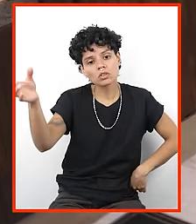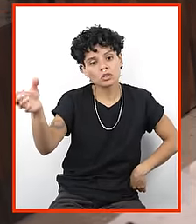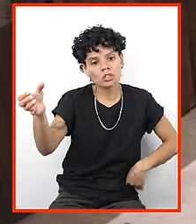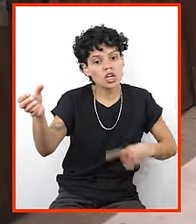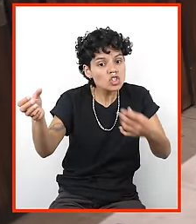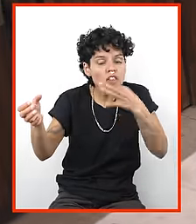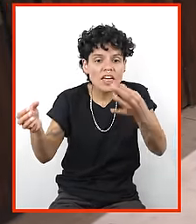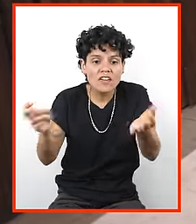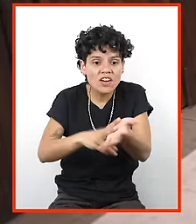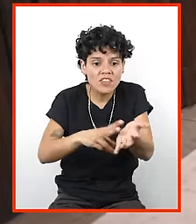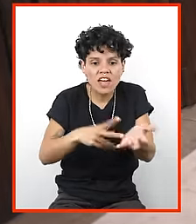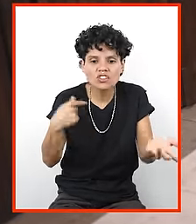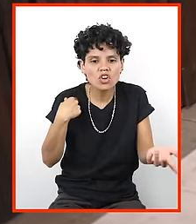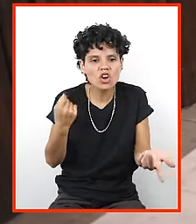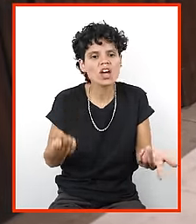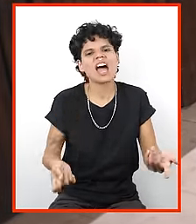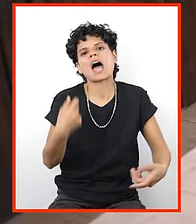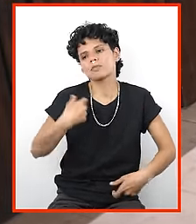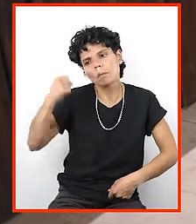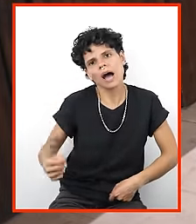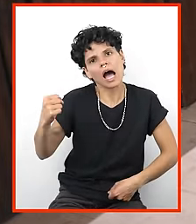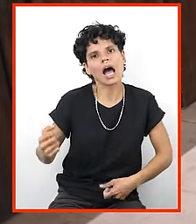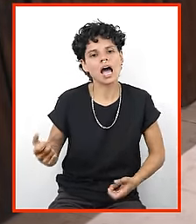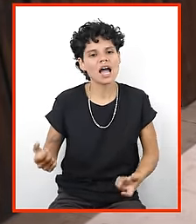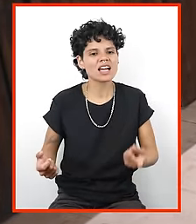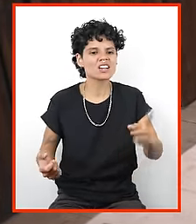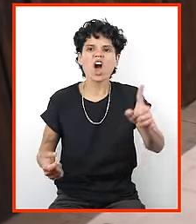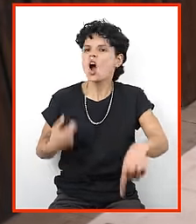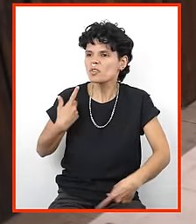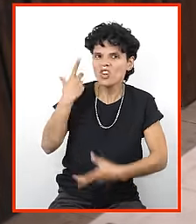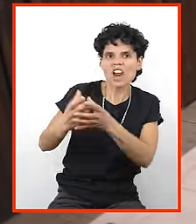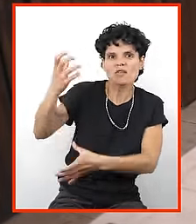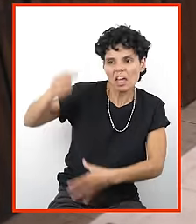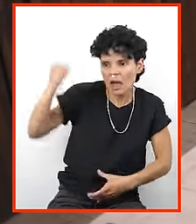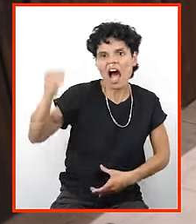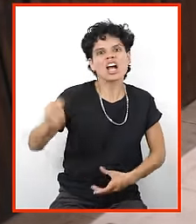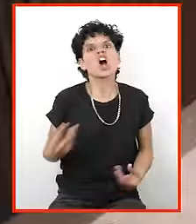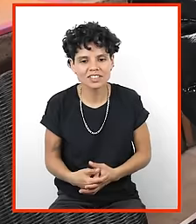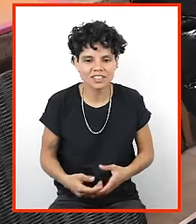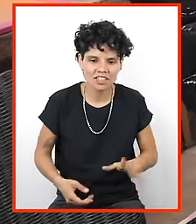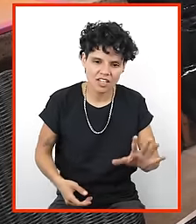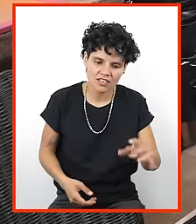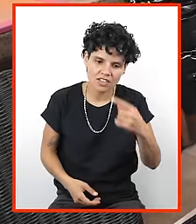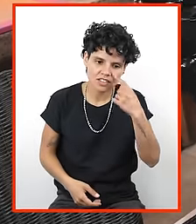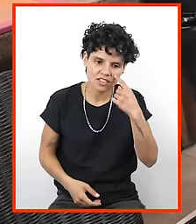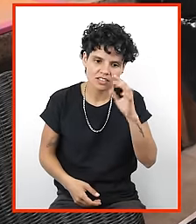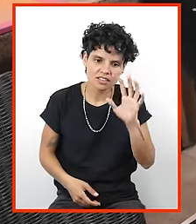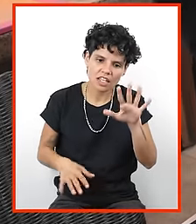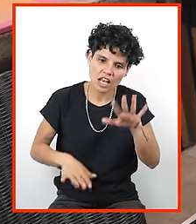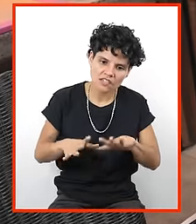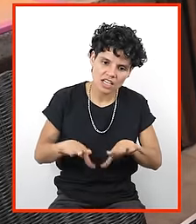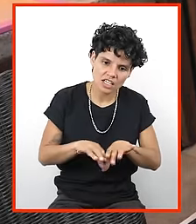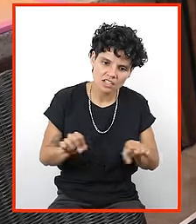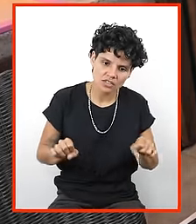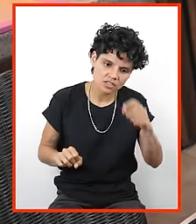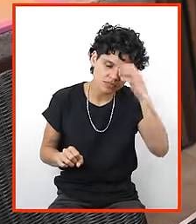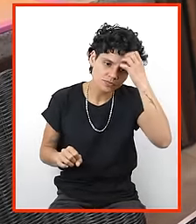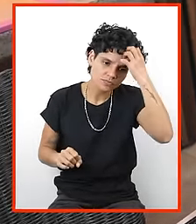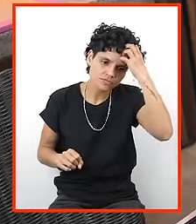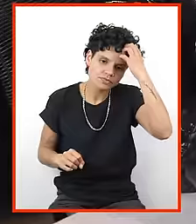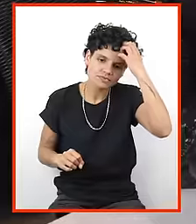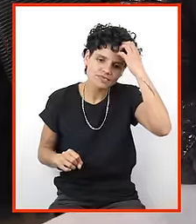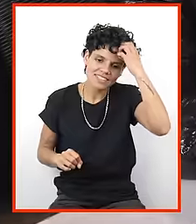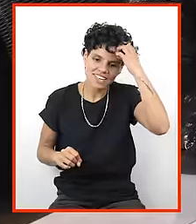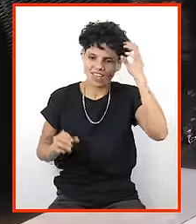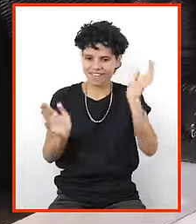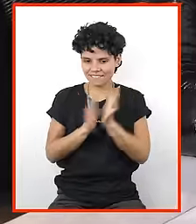abrí. Estás mintiendo. No tengo este don. Hiciste así, weón. No, ¿cómo lo hacer así? La de vidrio puede ser. Me la juego con la de